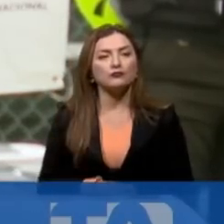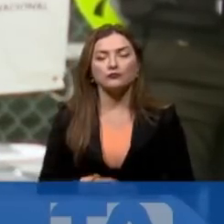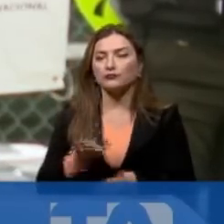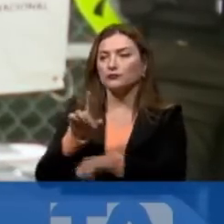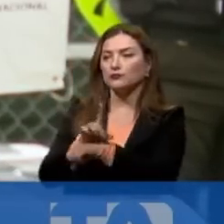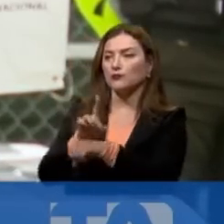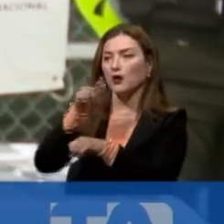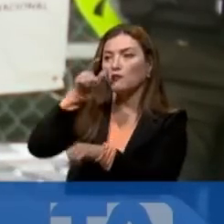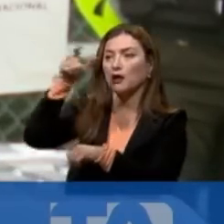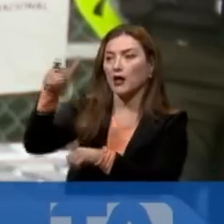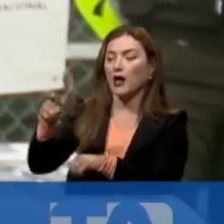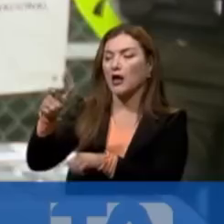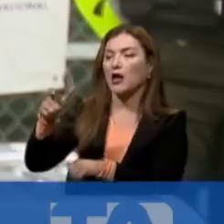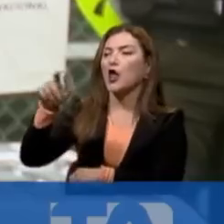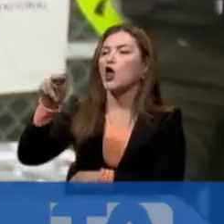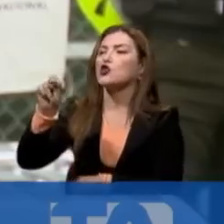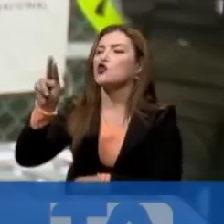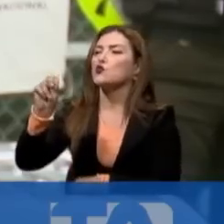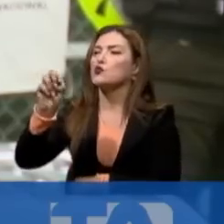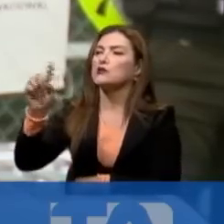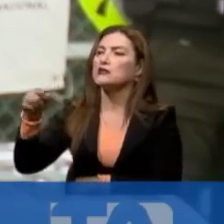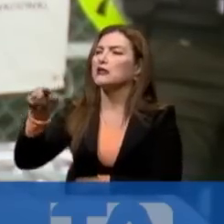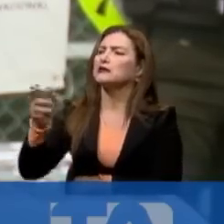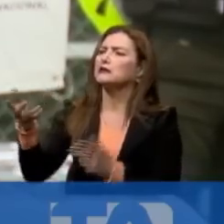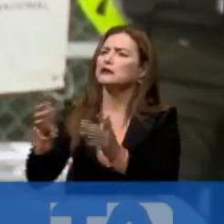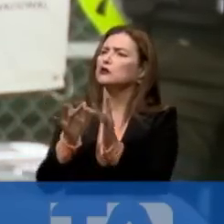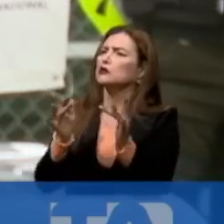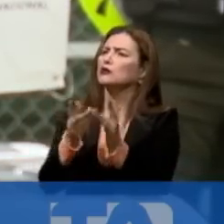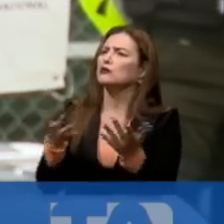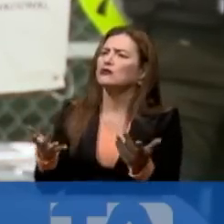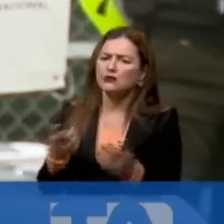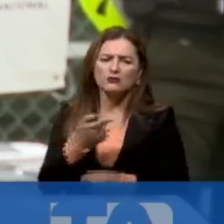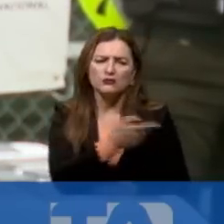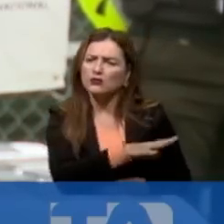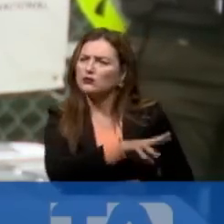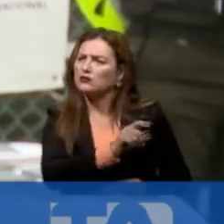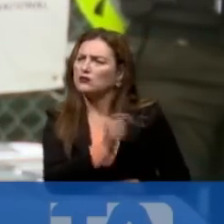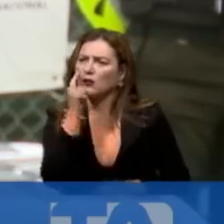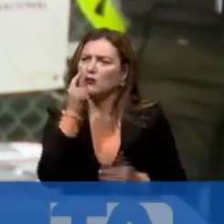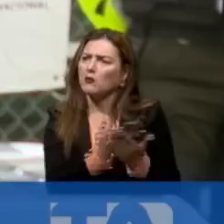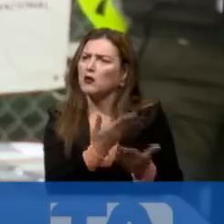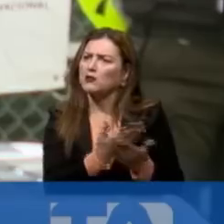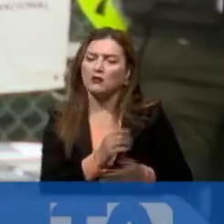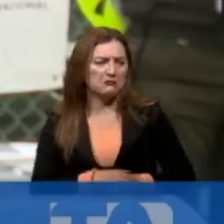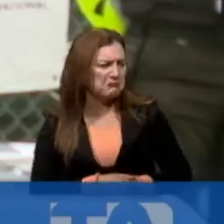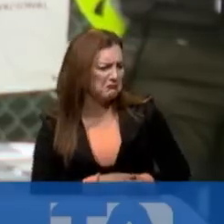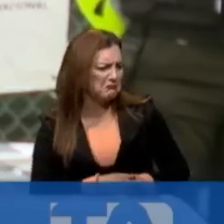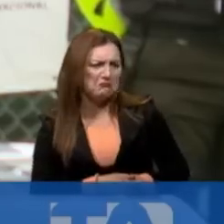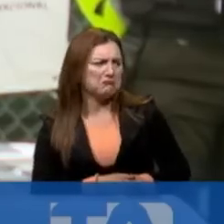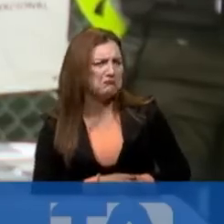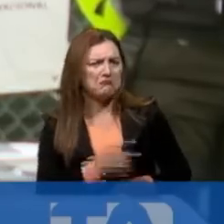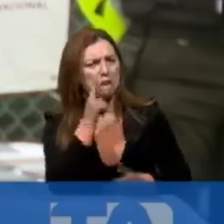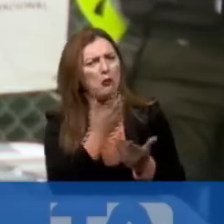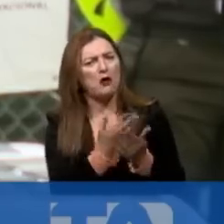Núñez, fiscal de flagrancia, en ese momento, para él no hay delito, ¿no? Es lo que realmente nos asombra